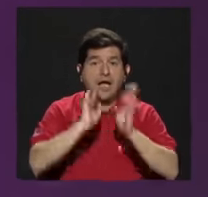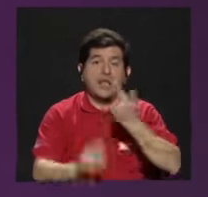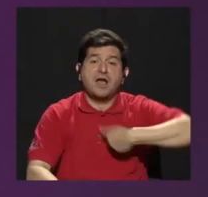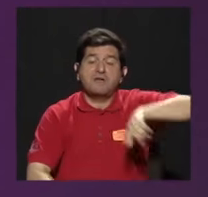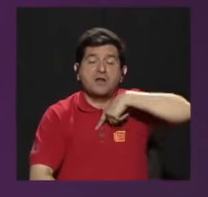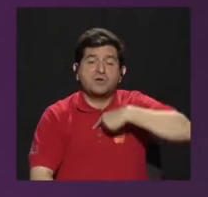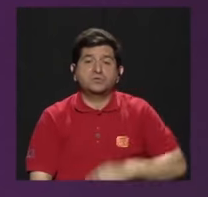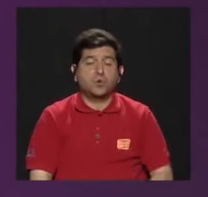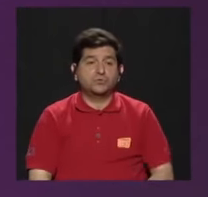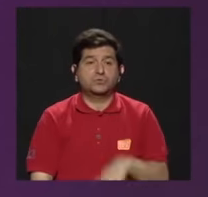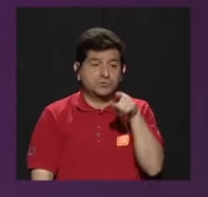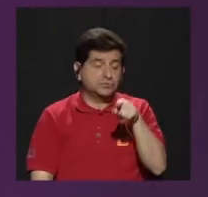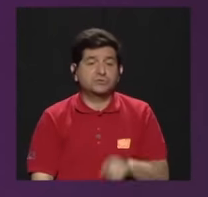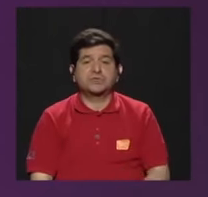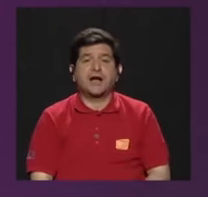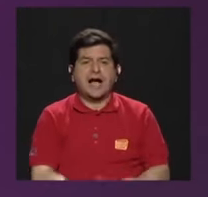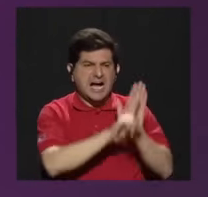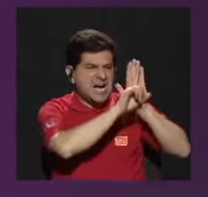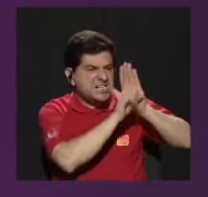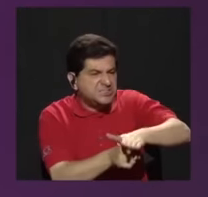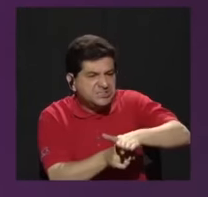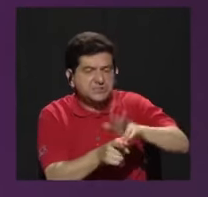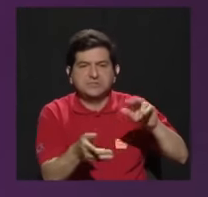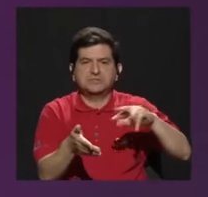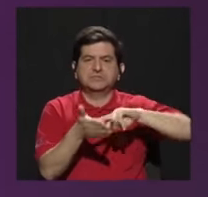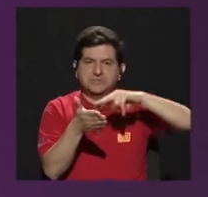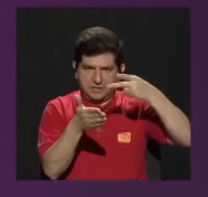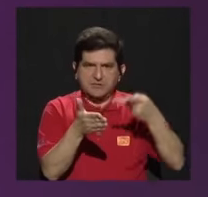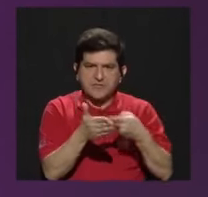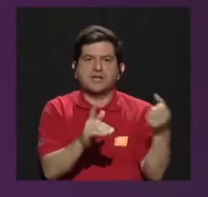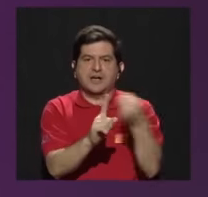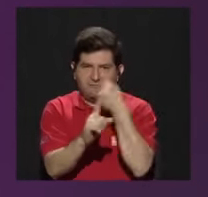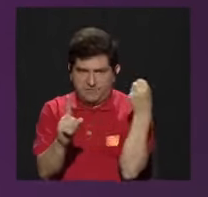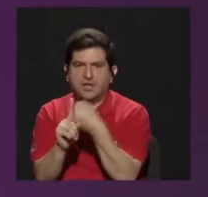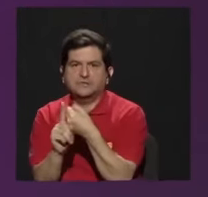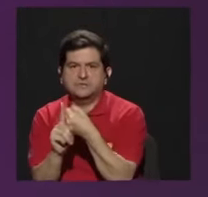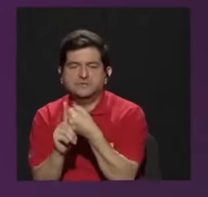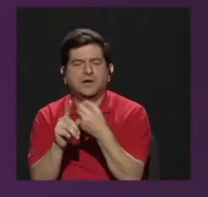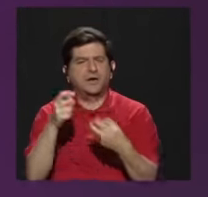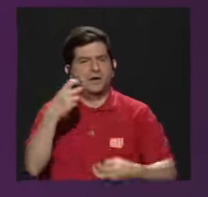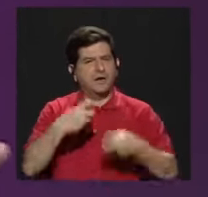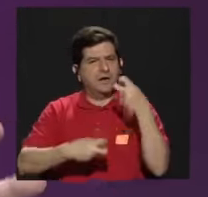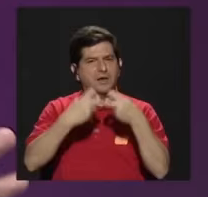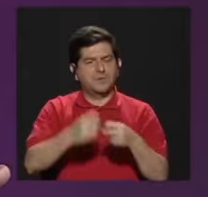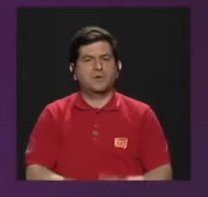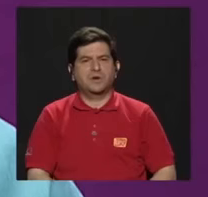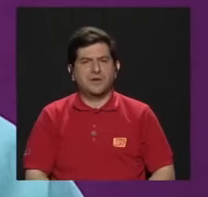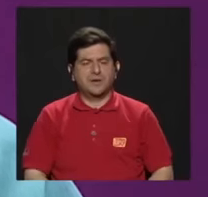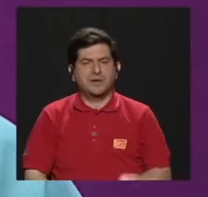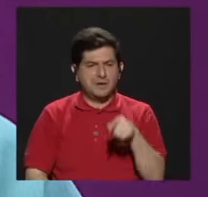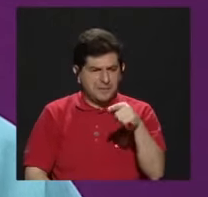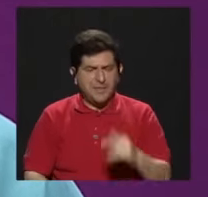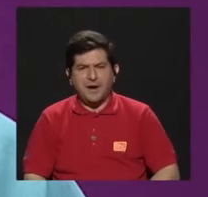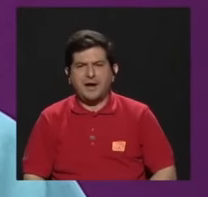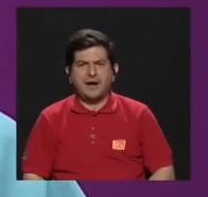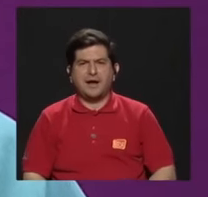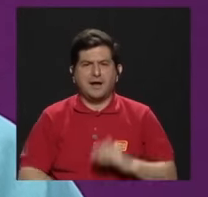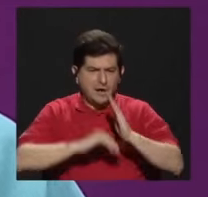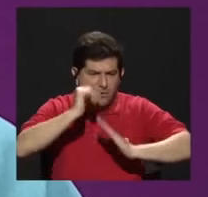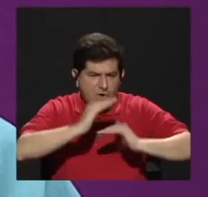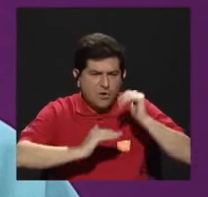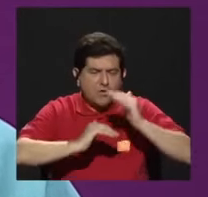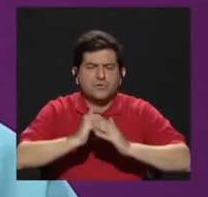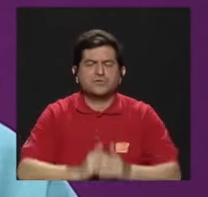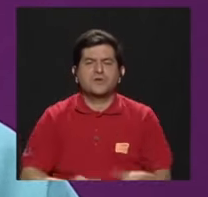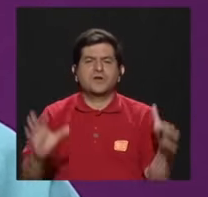de acoso es entonces que estamos hablando de violencia. Y el problema entonces sería, ¿verdad?, la construcción que hay alrededor del piropo.